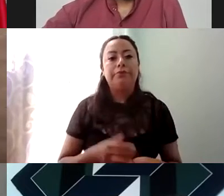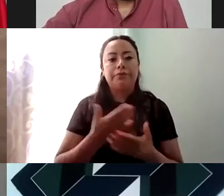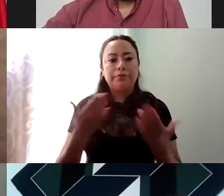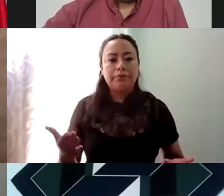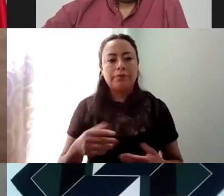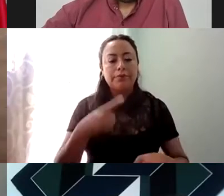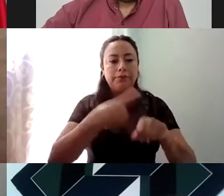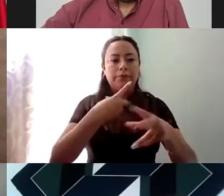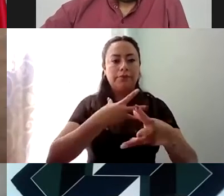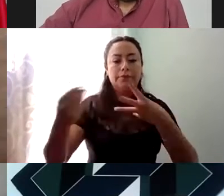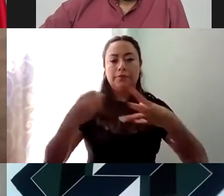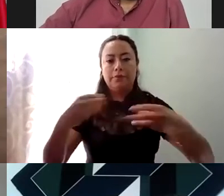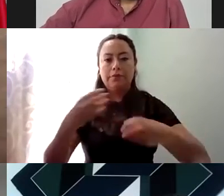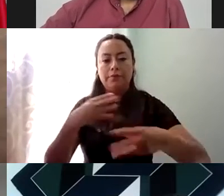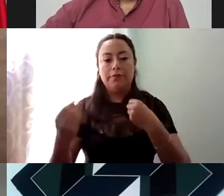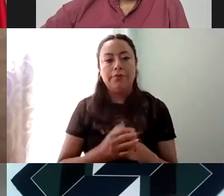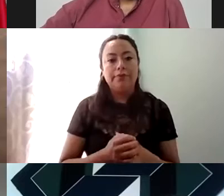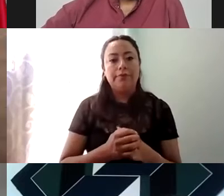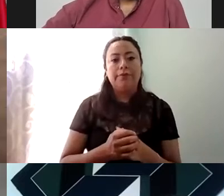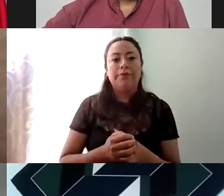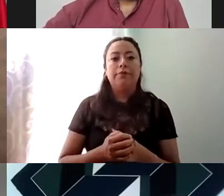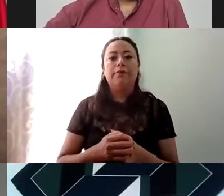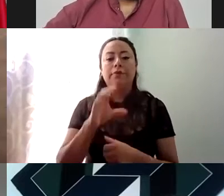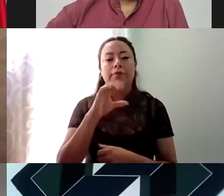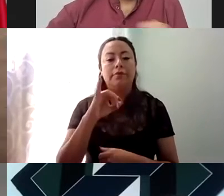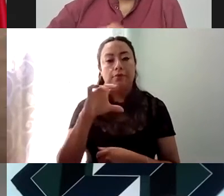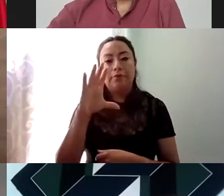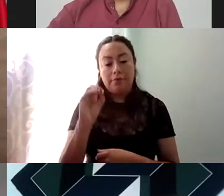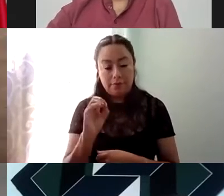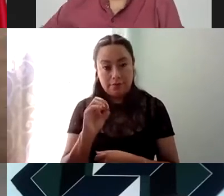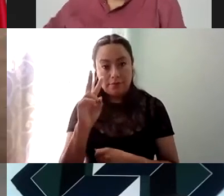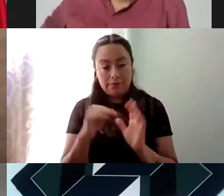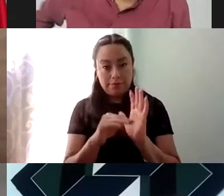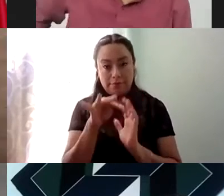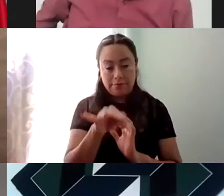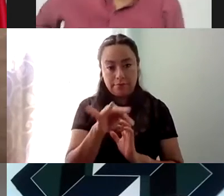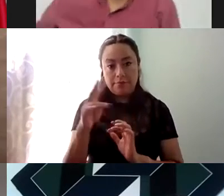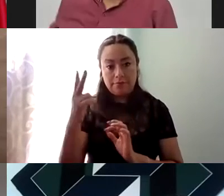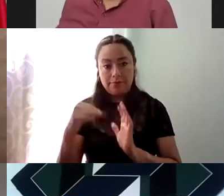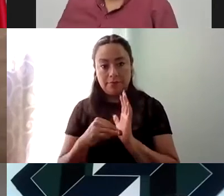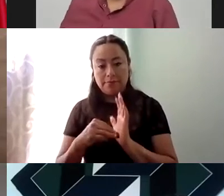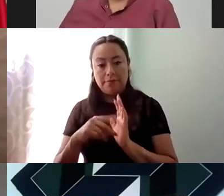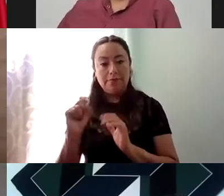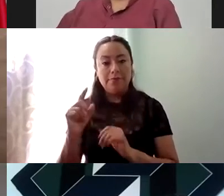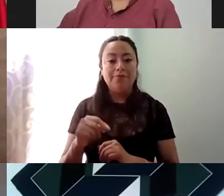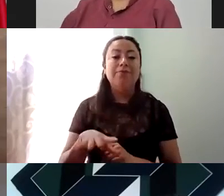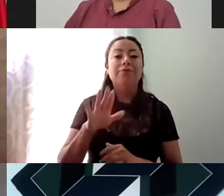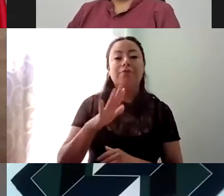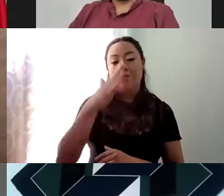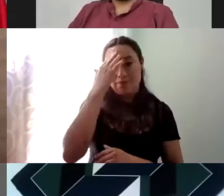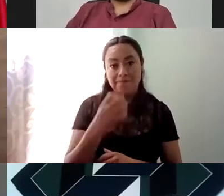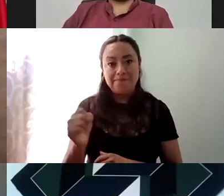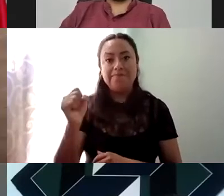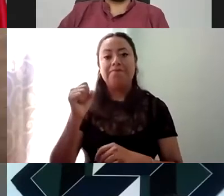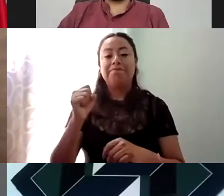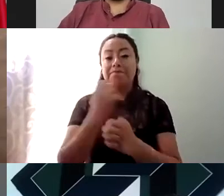que acabar su ciclo 2019-2020 con una disminuida capacidad educativa. Posteriormente tienen